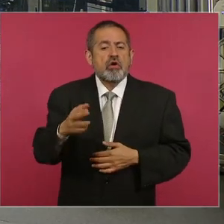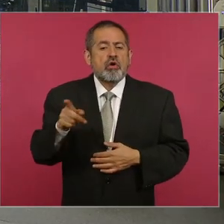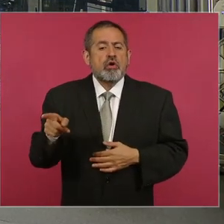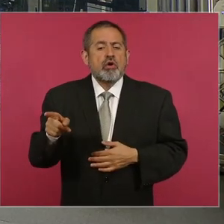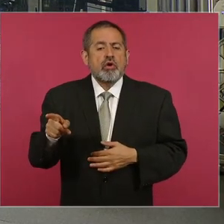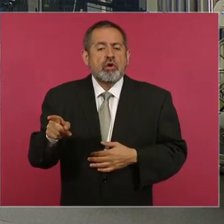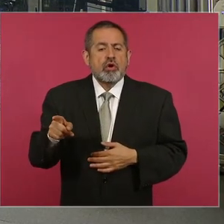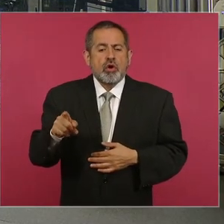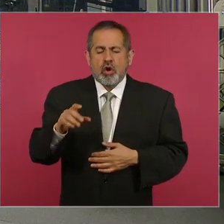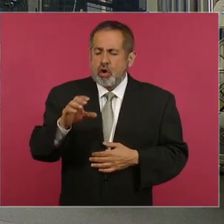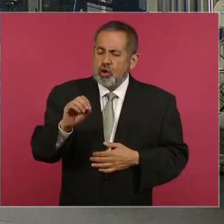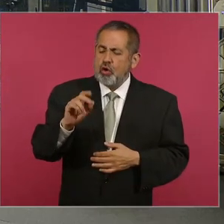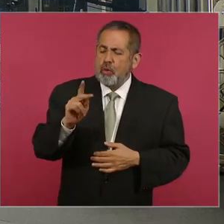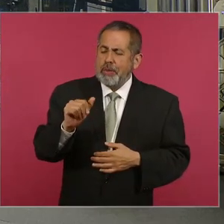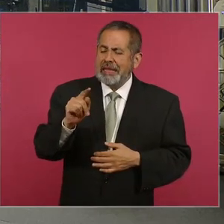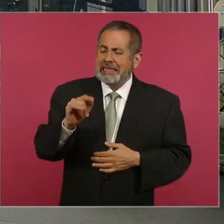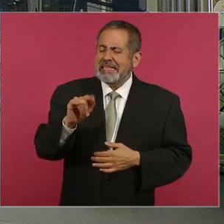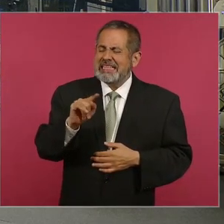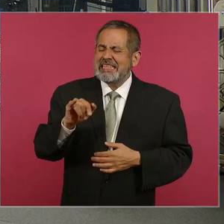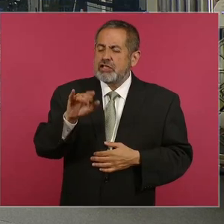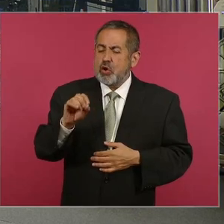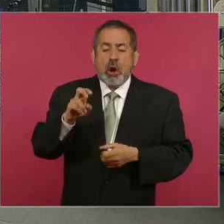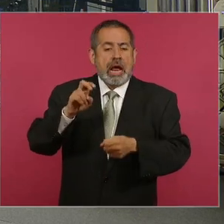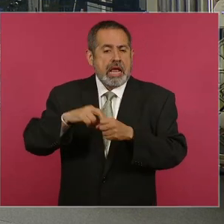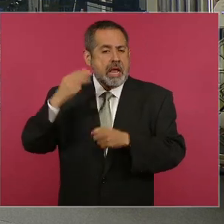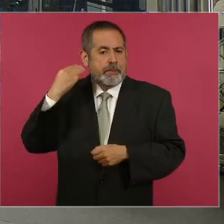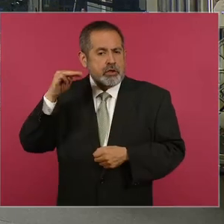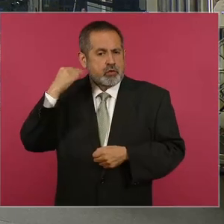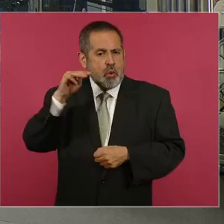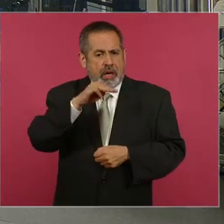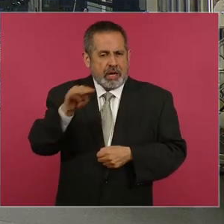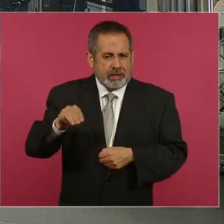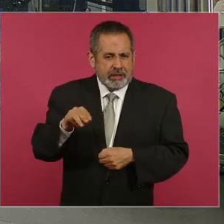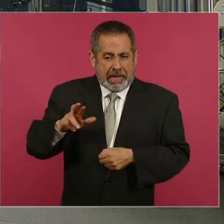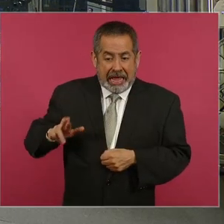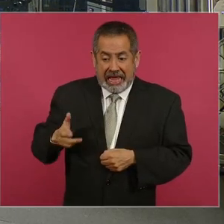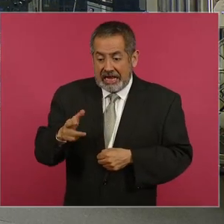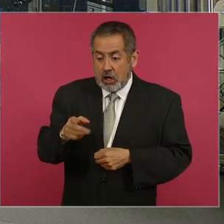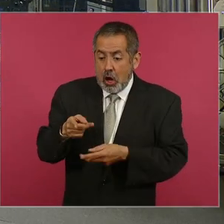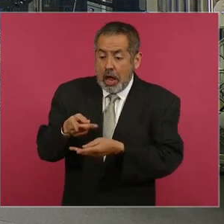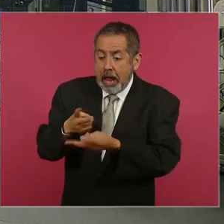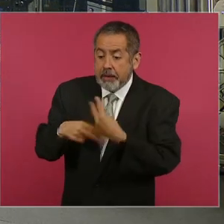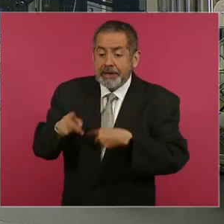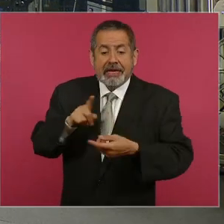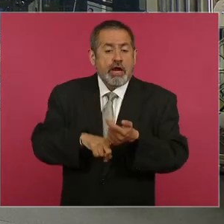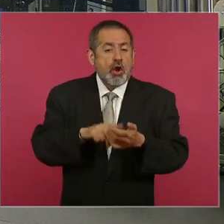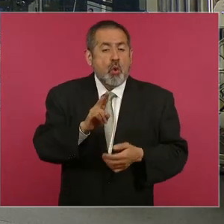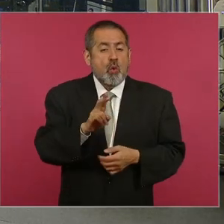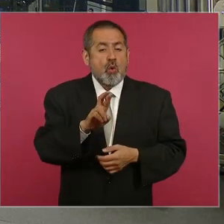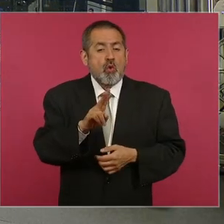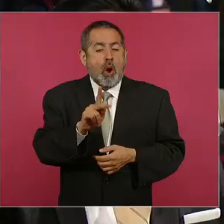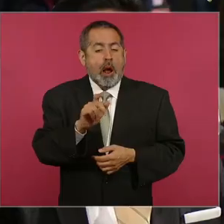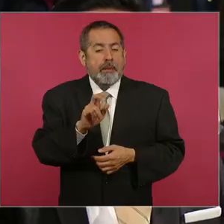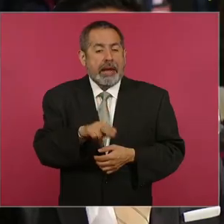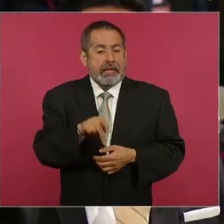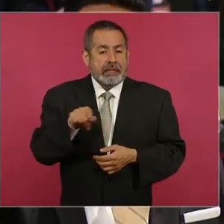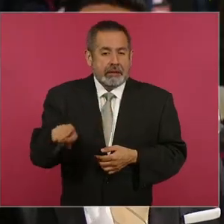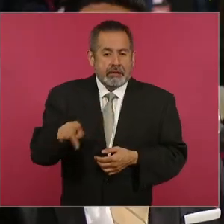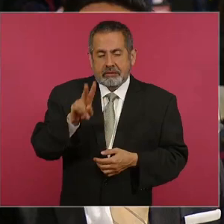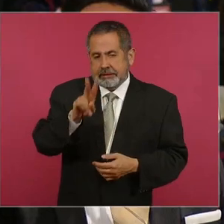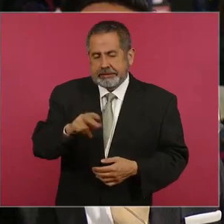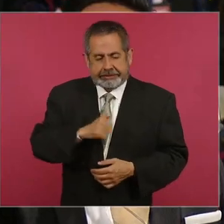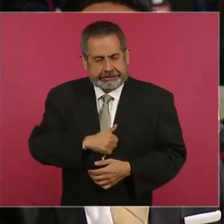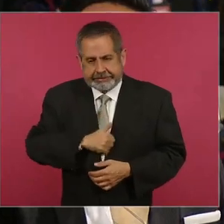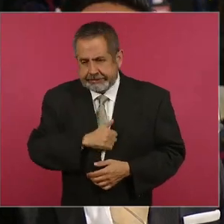del río Cupatitzio, allá en Michoacán, que es el río que le dio origen a la ciudad de Uruapan. Y lamentablemente,